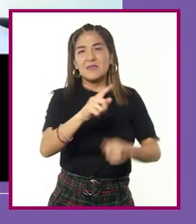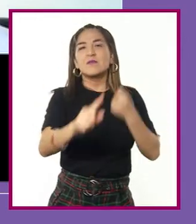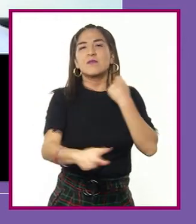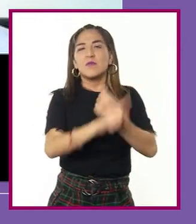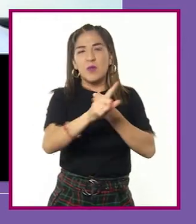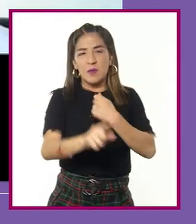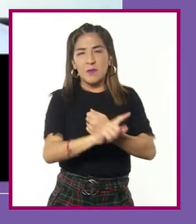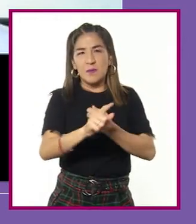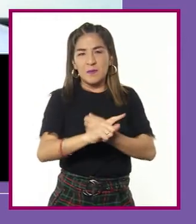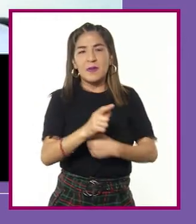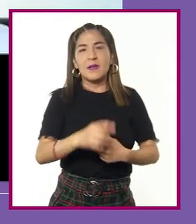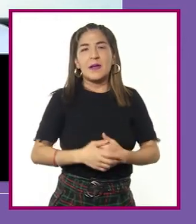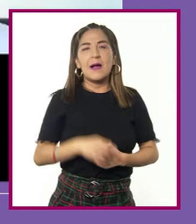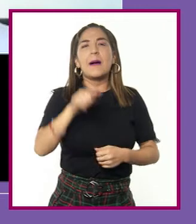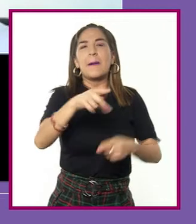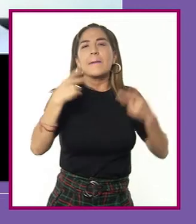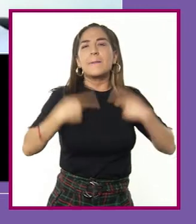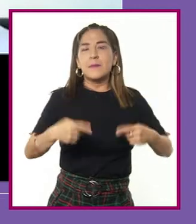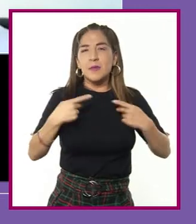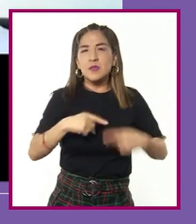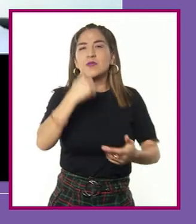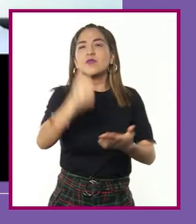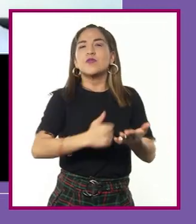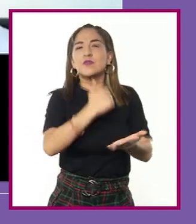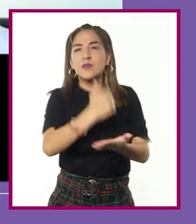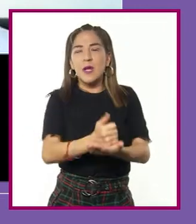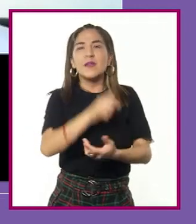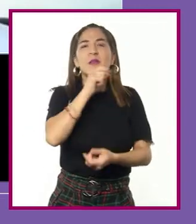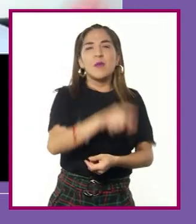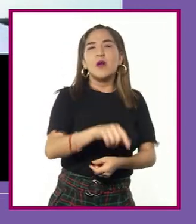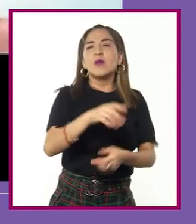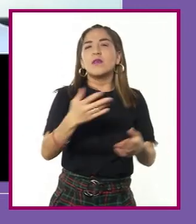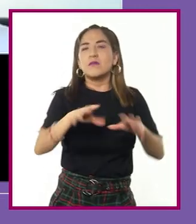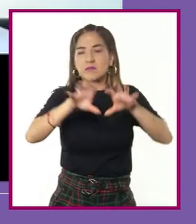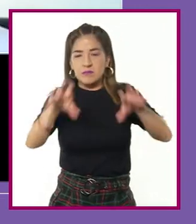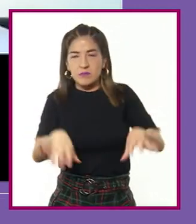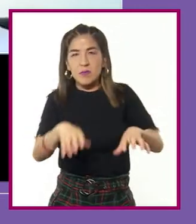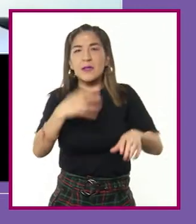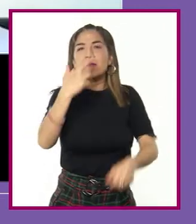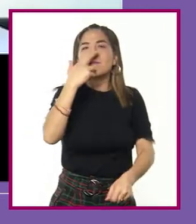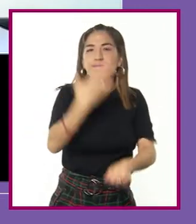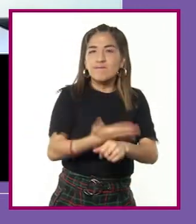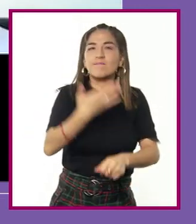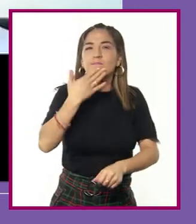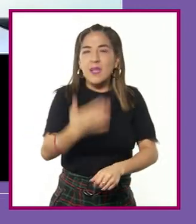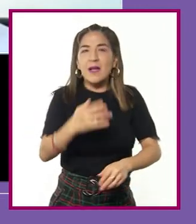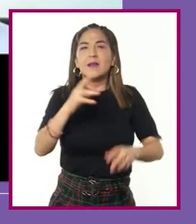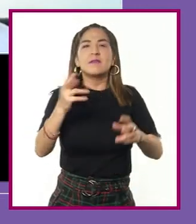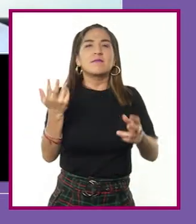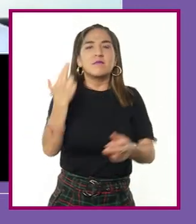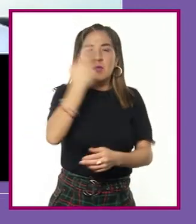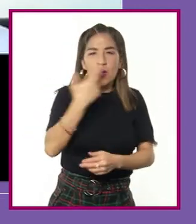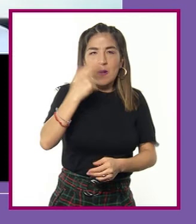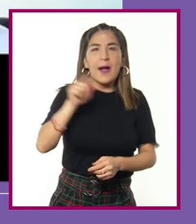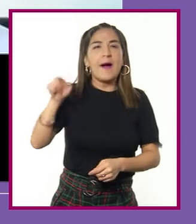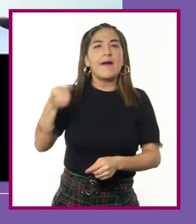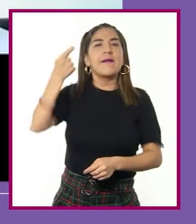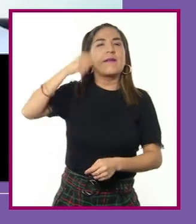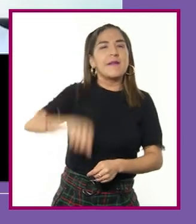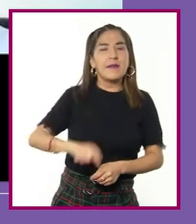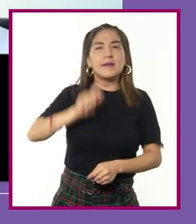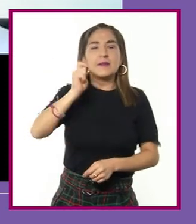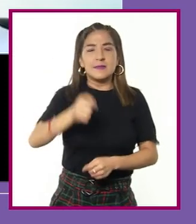En la que la ciudadanía por un lado y las autoridades por el otro no realizan lo que el mandato,